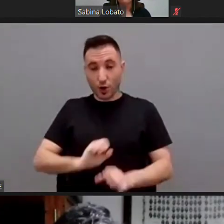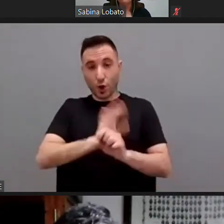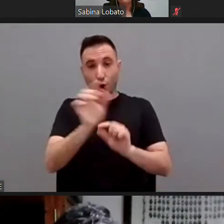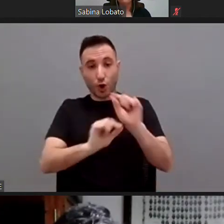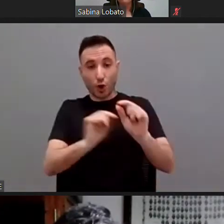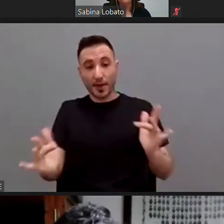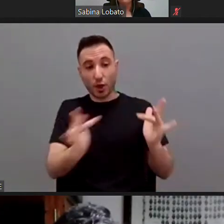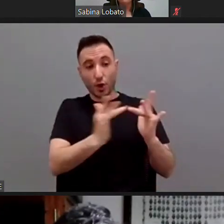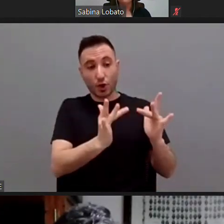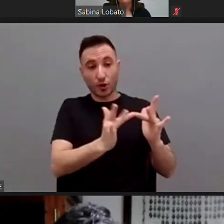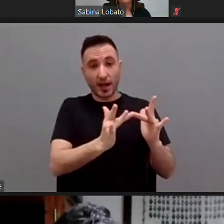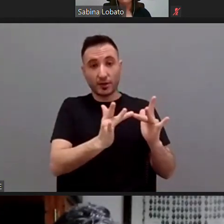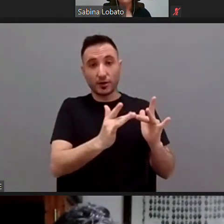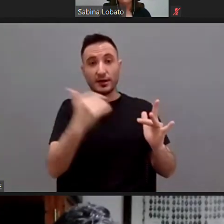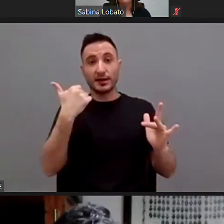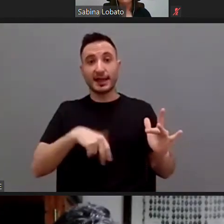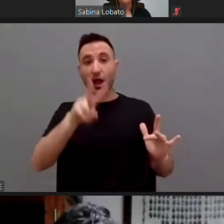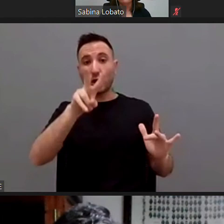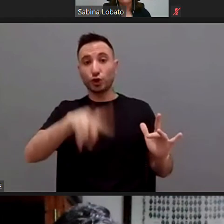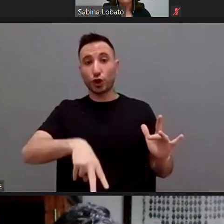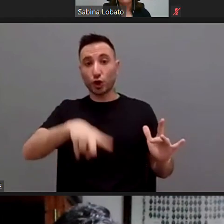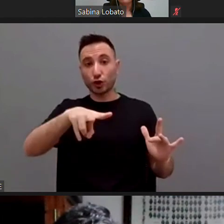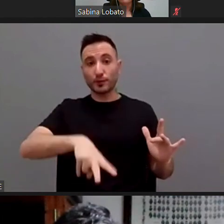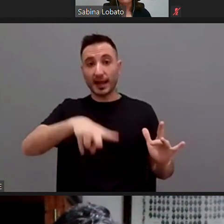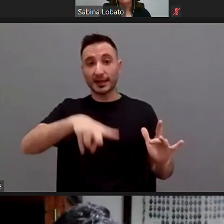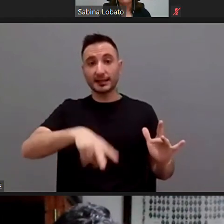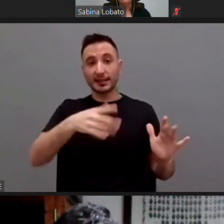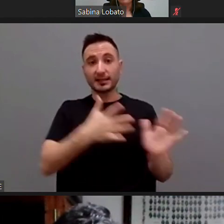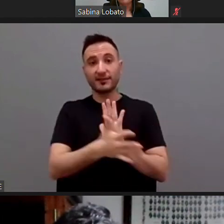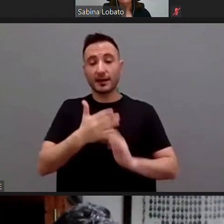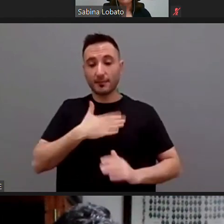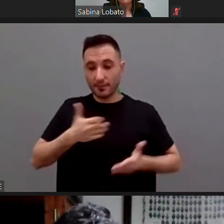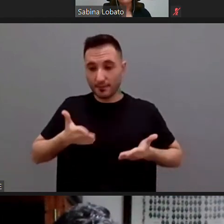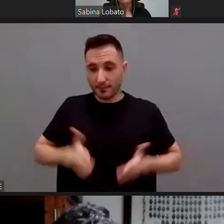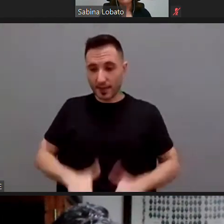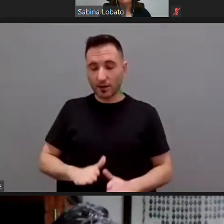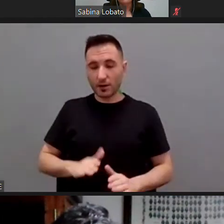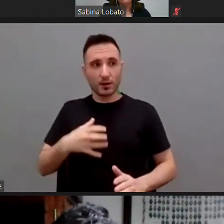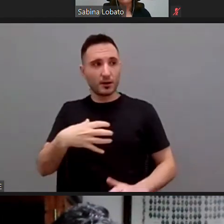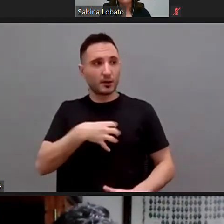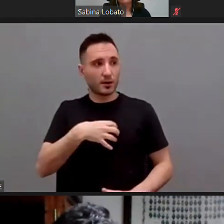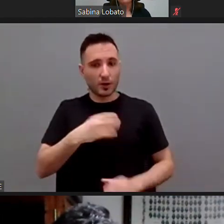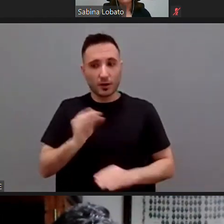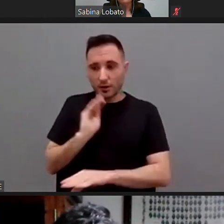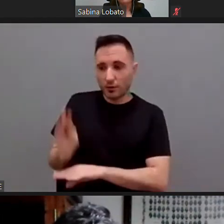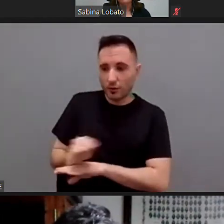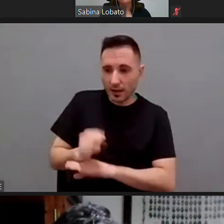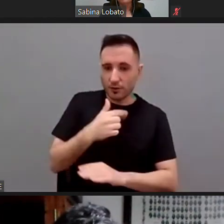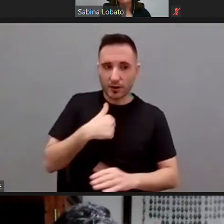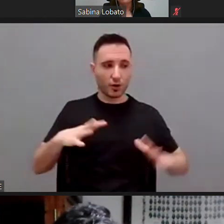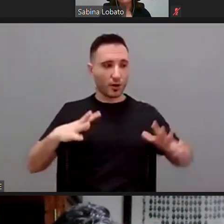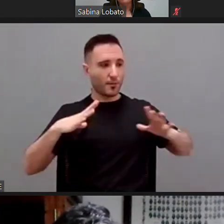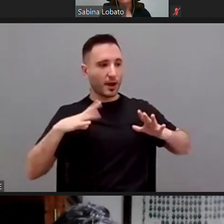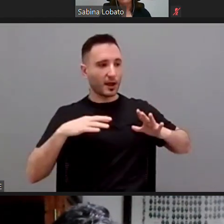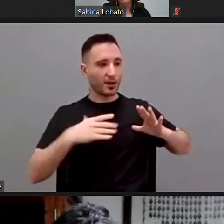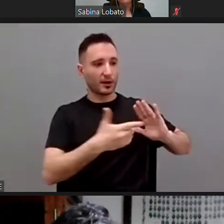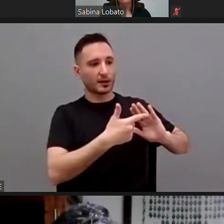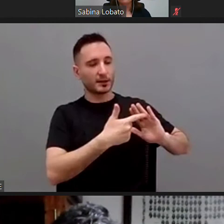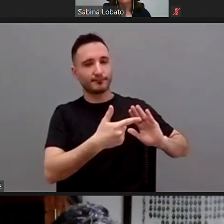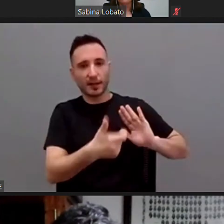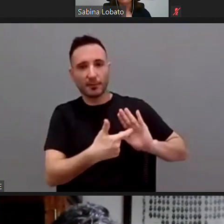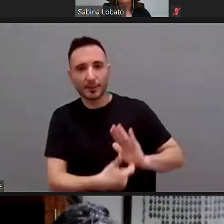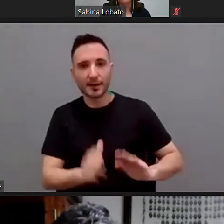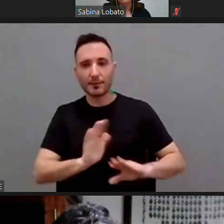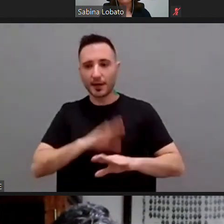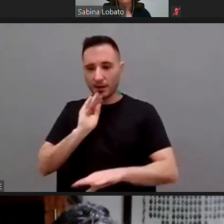por ejemplo, y esa familia no ha podido conciliar y están tirando de vacaciones, de excedencia, reducción de jornada con el 100% de la reducción